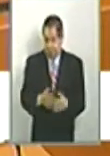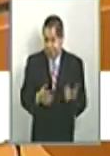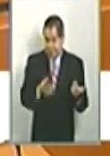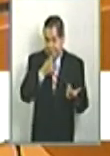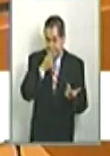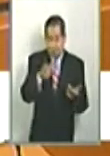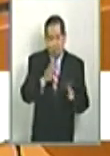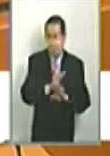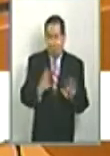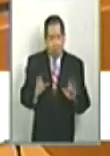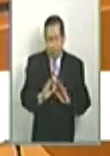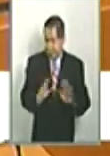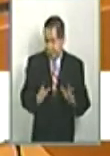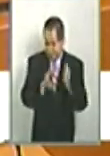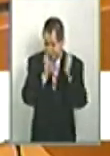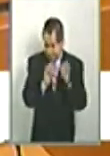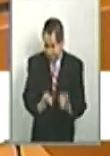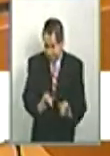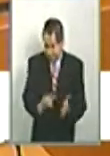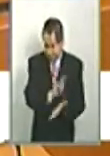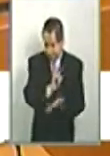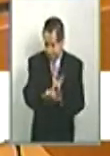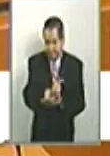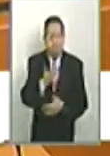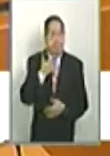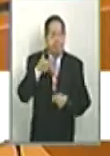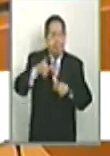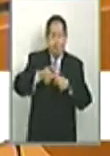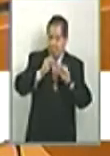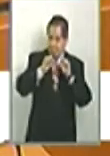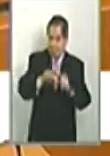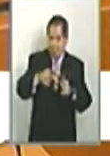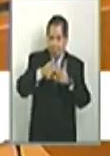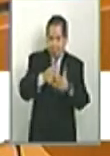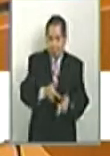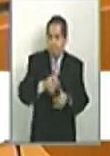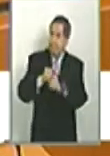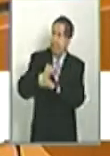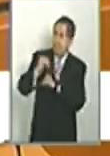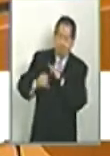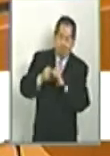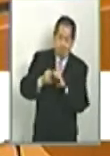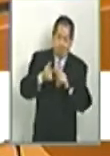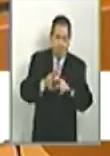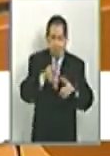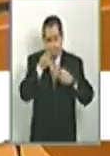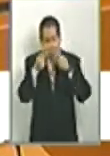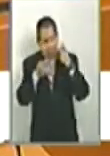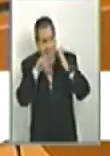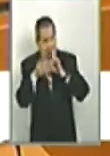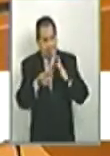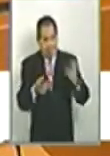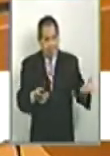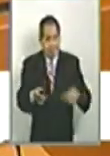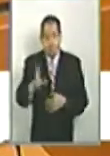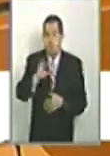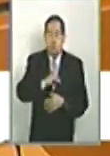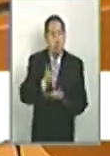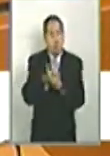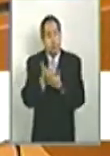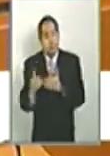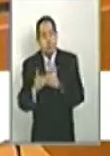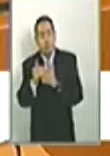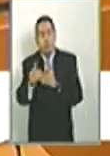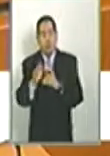se van a mantener los precios de las gasolinas de acuerdo con los estándares internacionales, dicen. No va a haber aumentos,